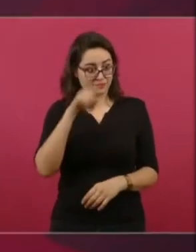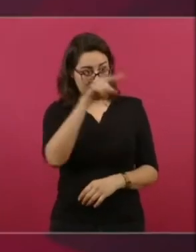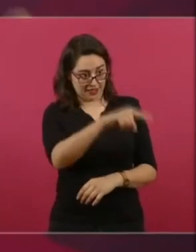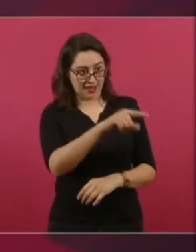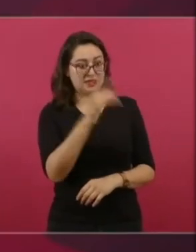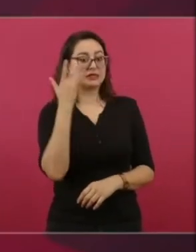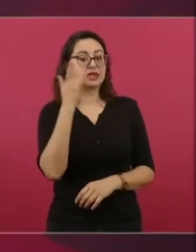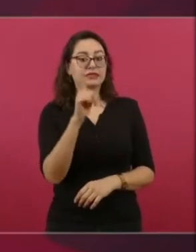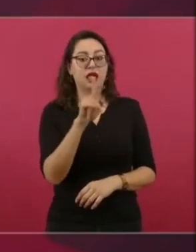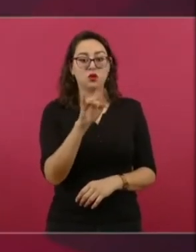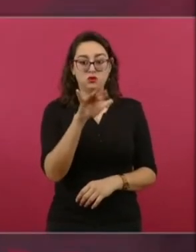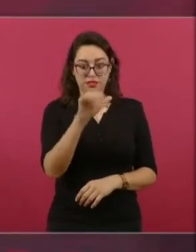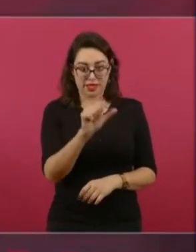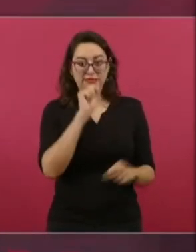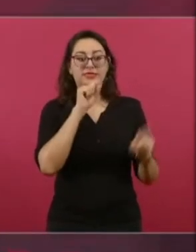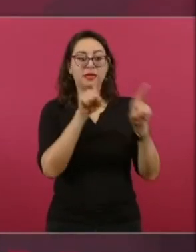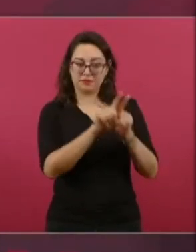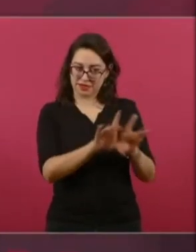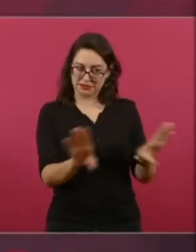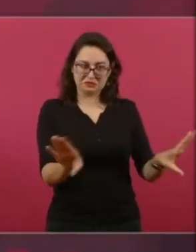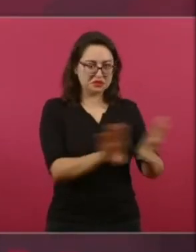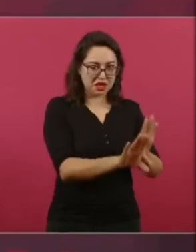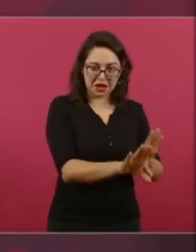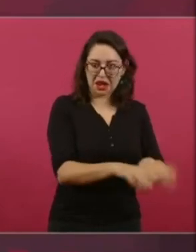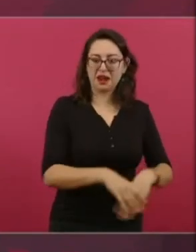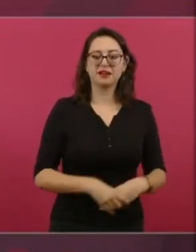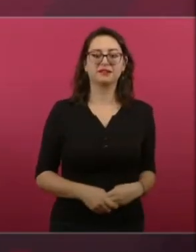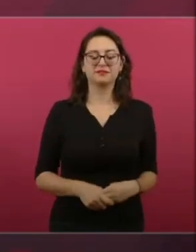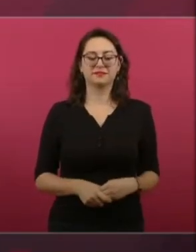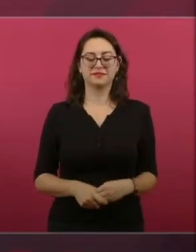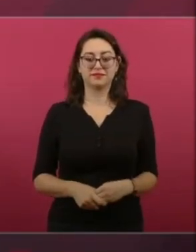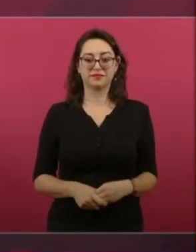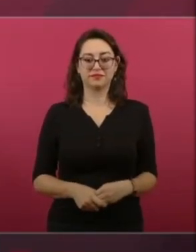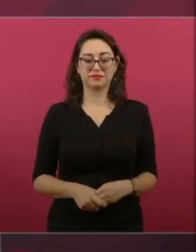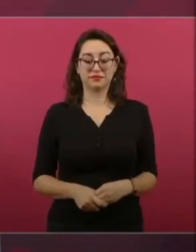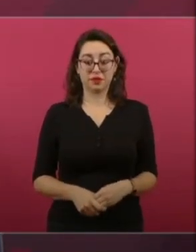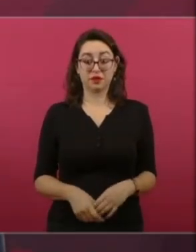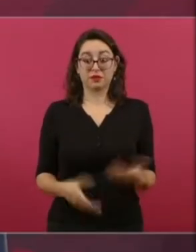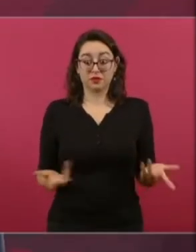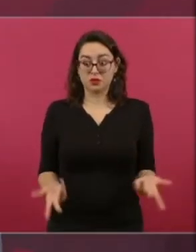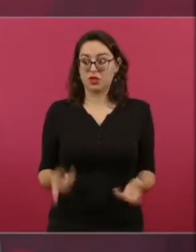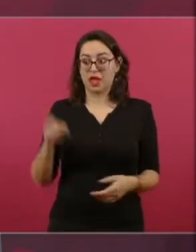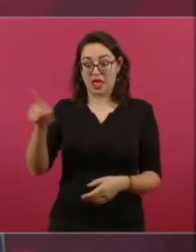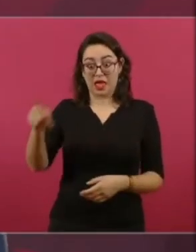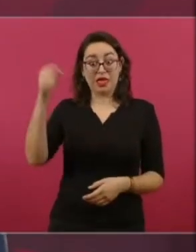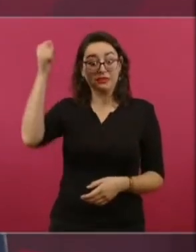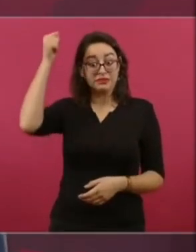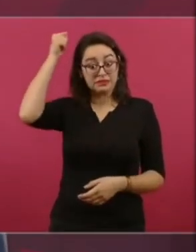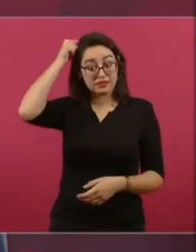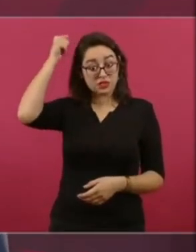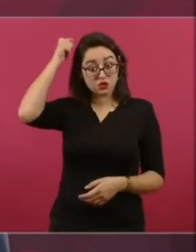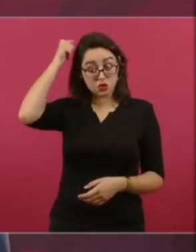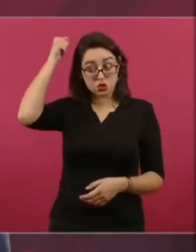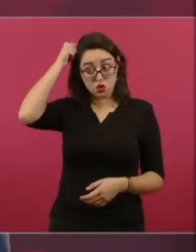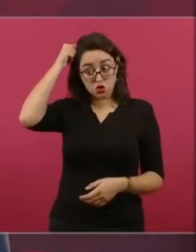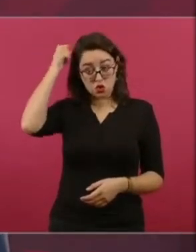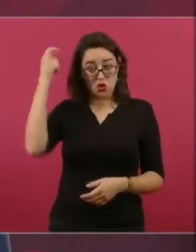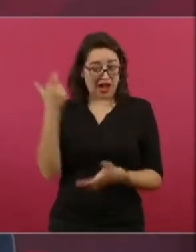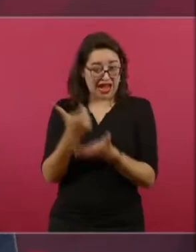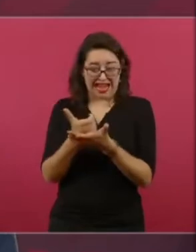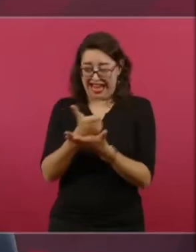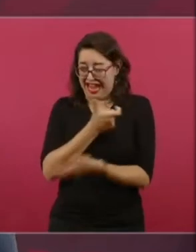personas con este video, dejen sus comentarios y vamos a ver que lo que dijo el día de hoy el presidente